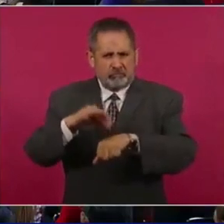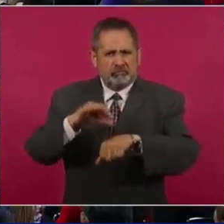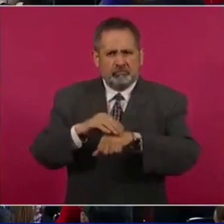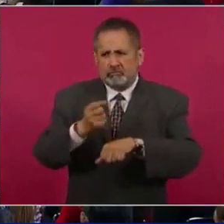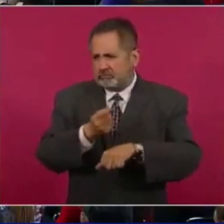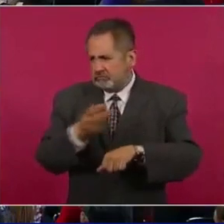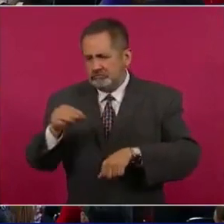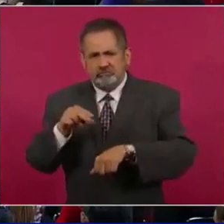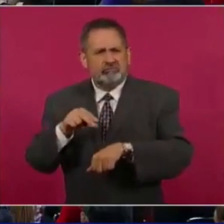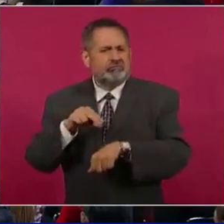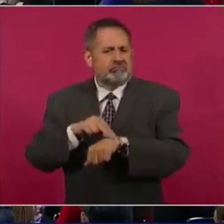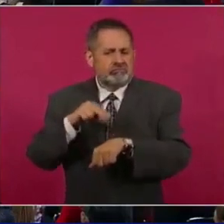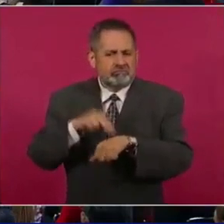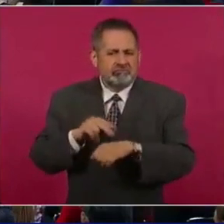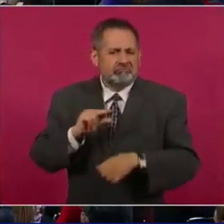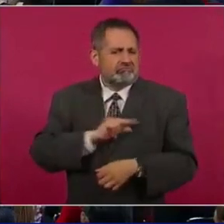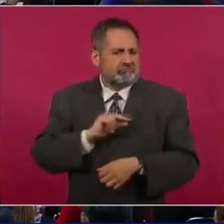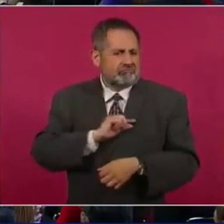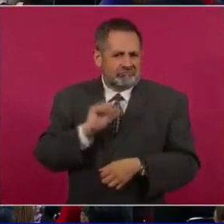con especialistas,